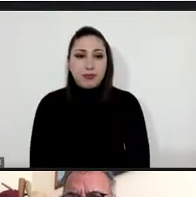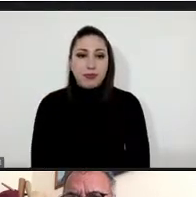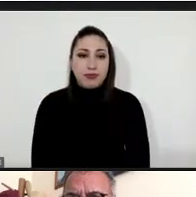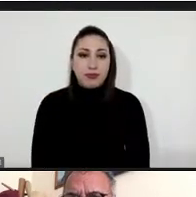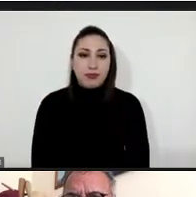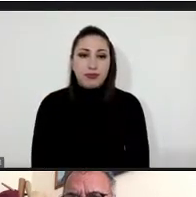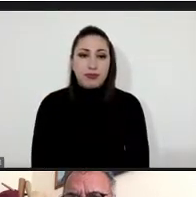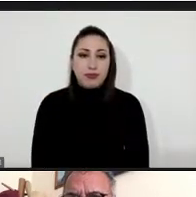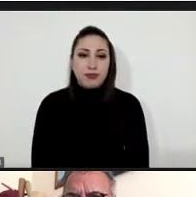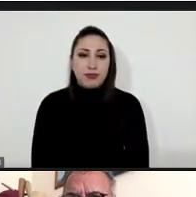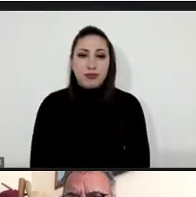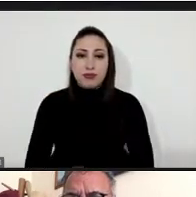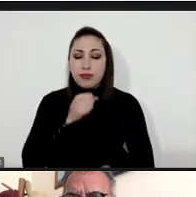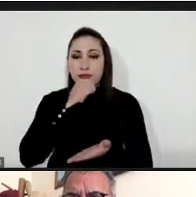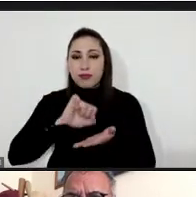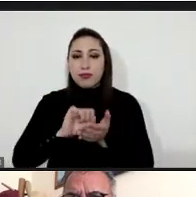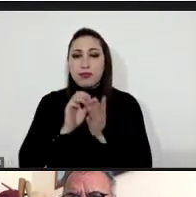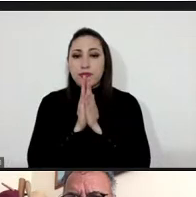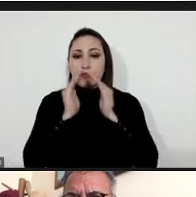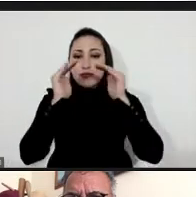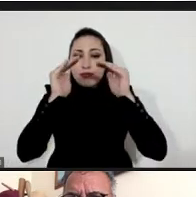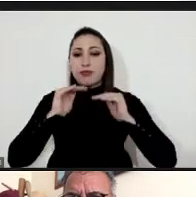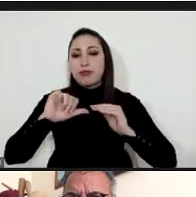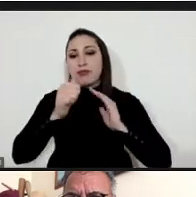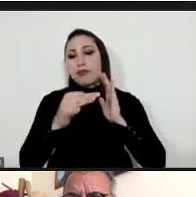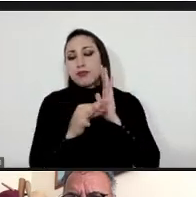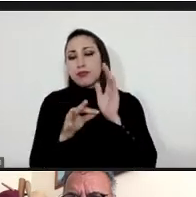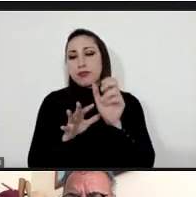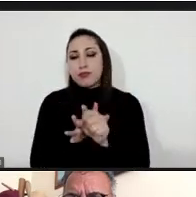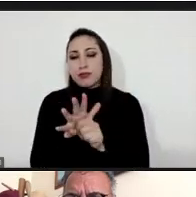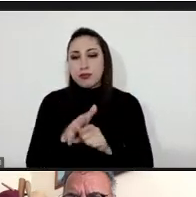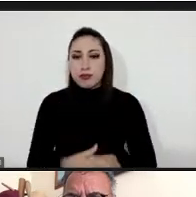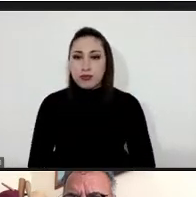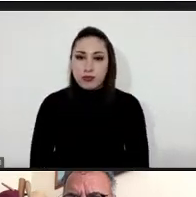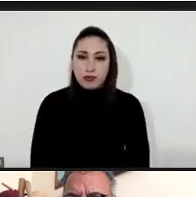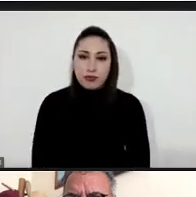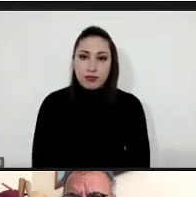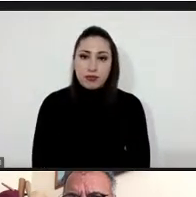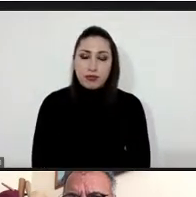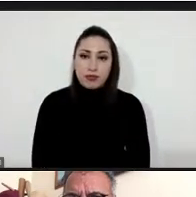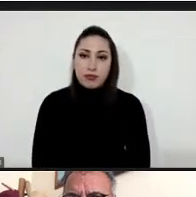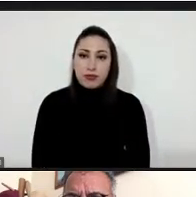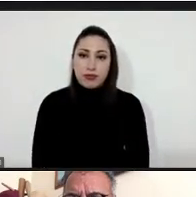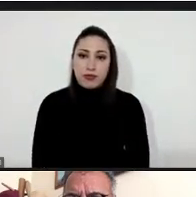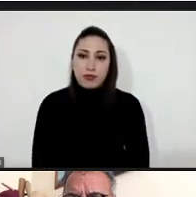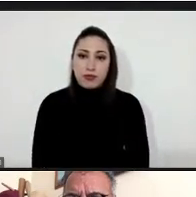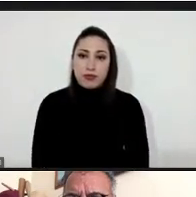Pido atentamente a la Secretaría continúe con el siguiente punto del orden del día.